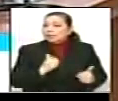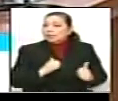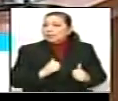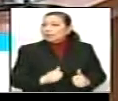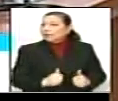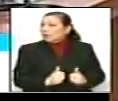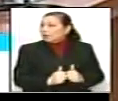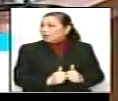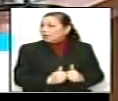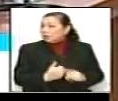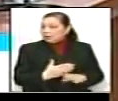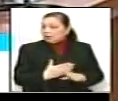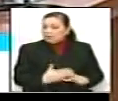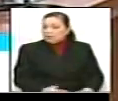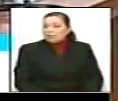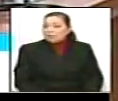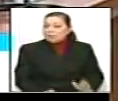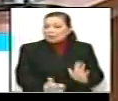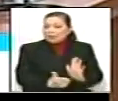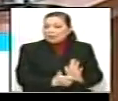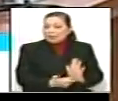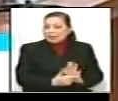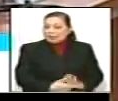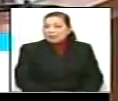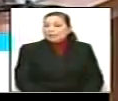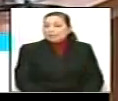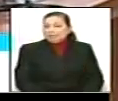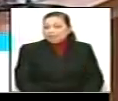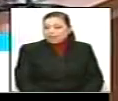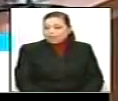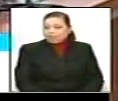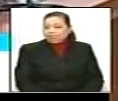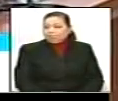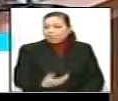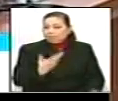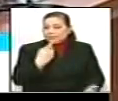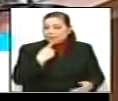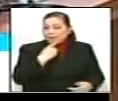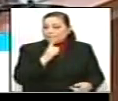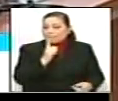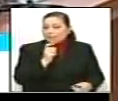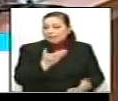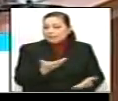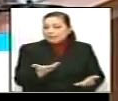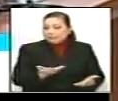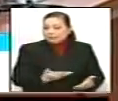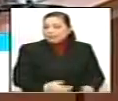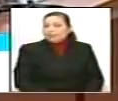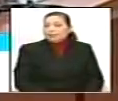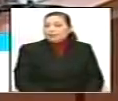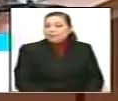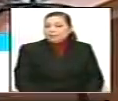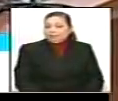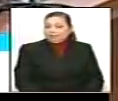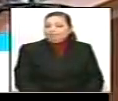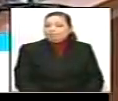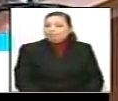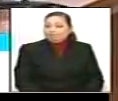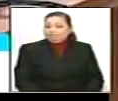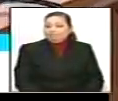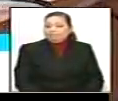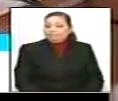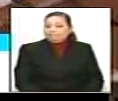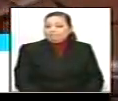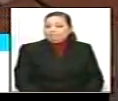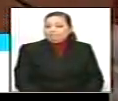actividades conforme a ley. Eso sería en relación a la pregunta que realiza usted, señora congresista. Gracias, doctor. Antes